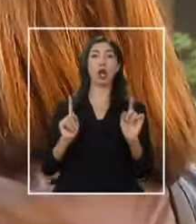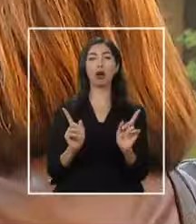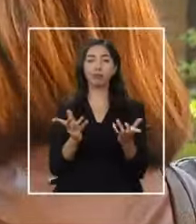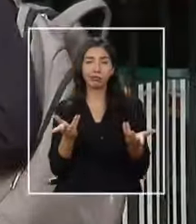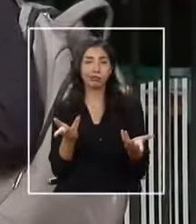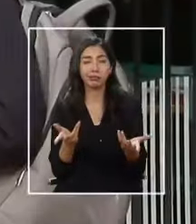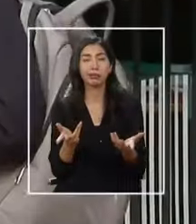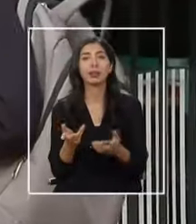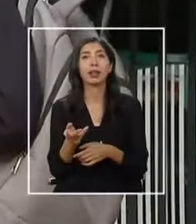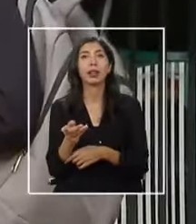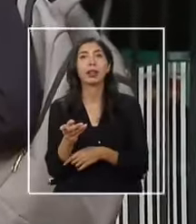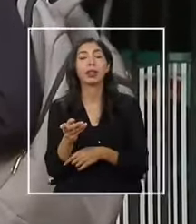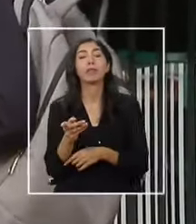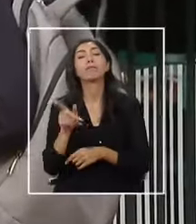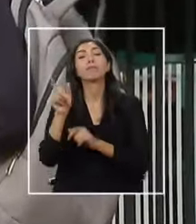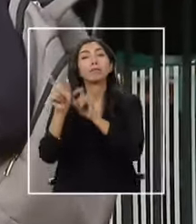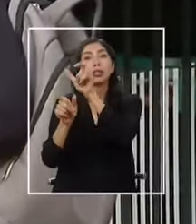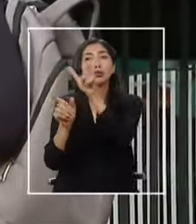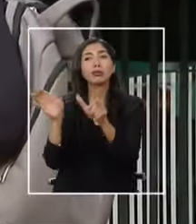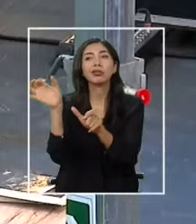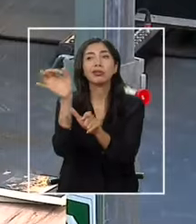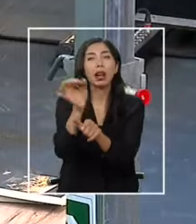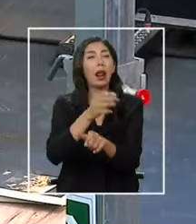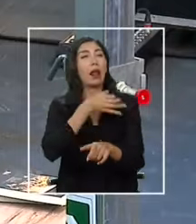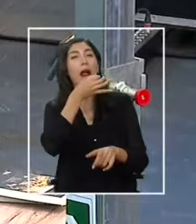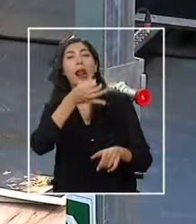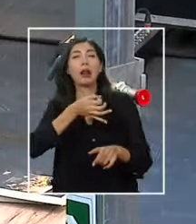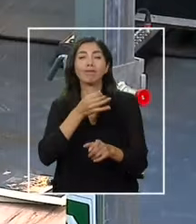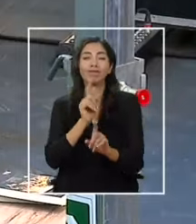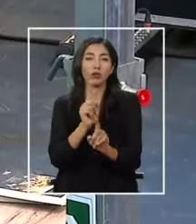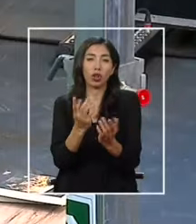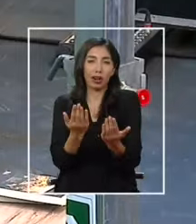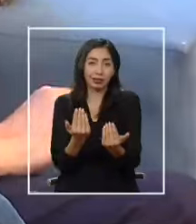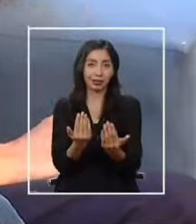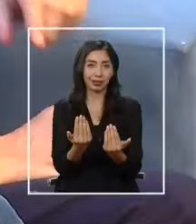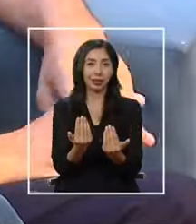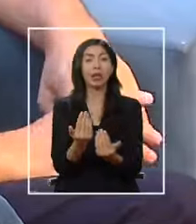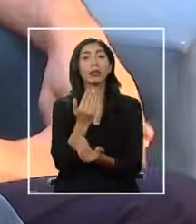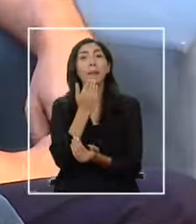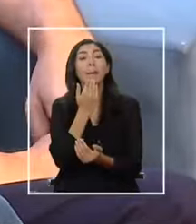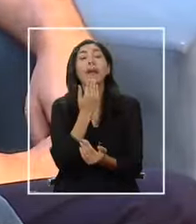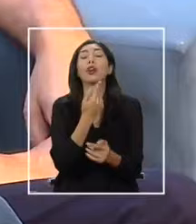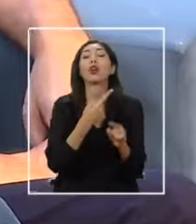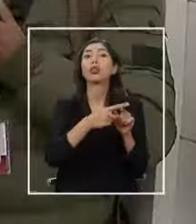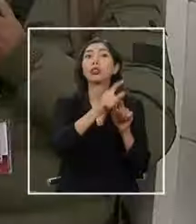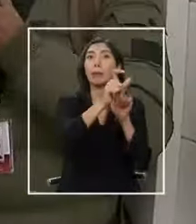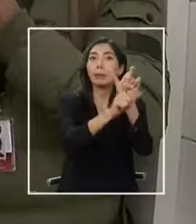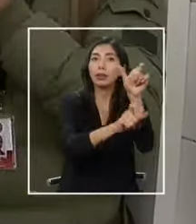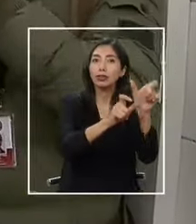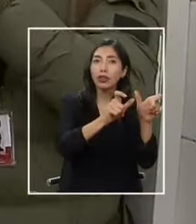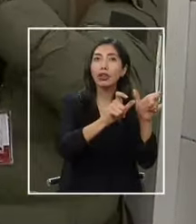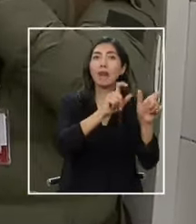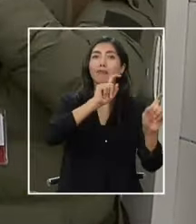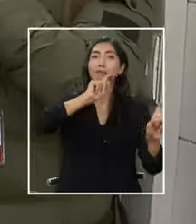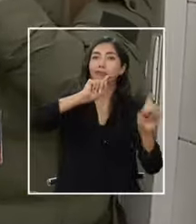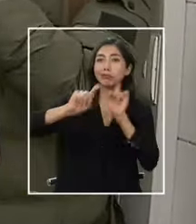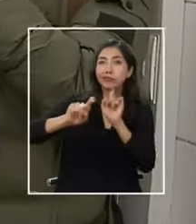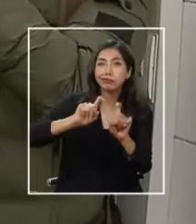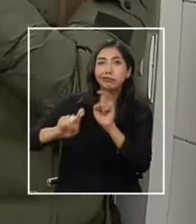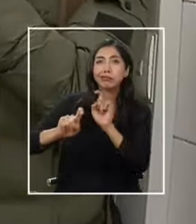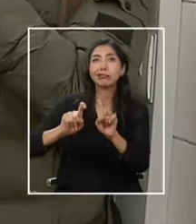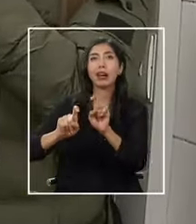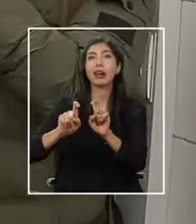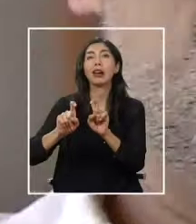sus declaraciones, opinaron líderes oficialistas por este golpe dejado, y no fue el único, porque las especulaciones y críticas más duras por tratar